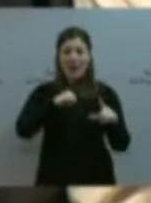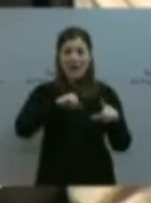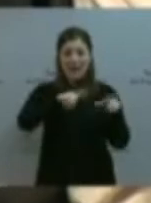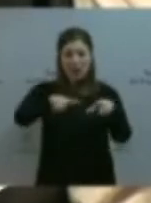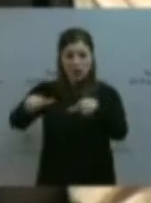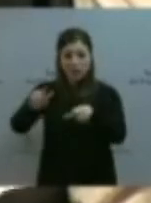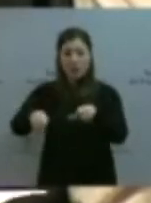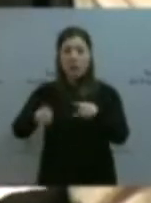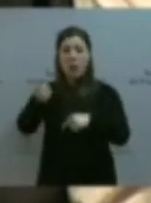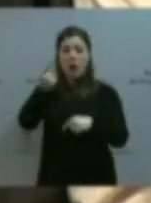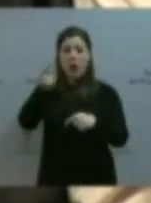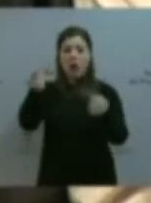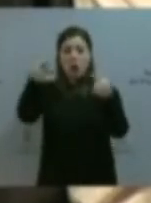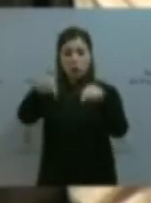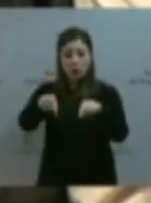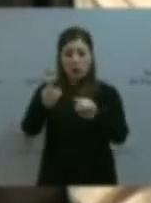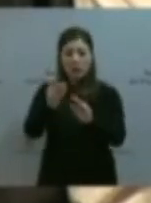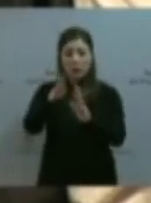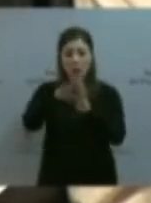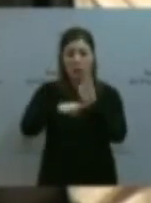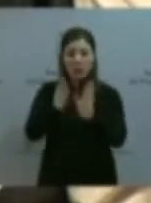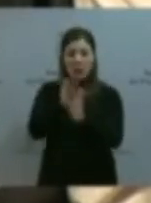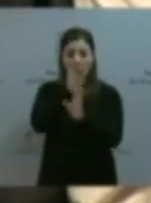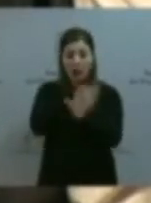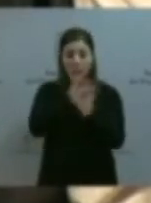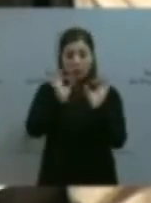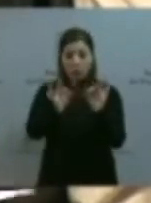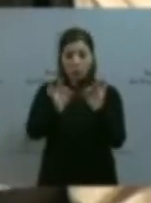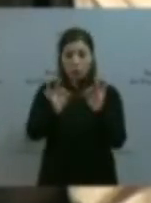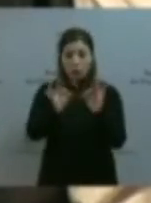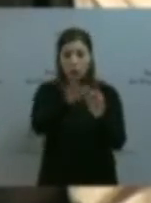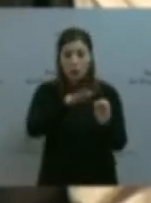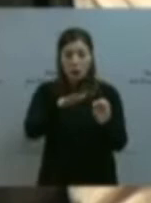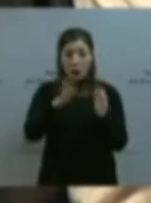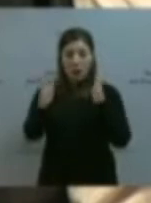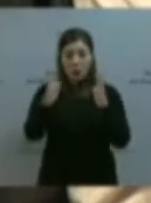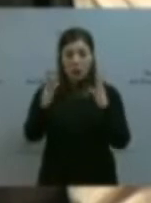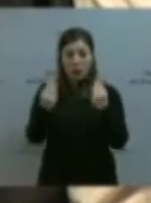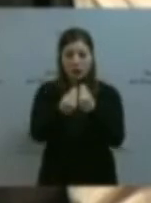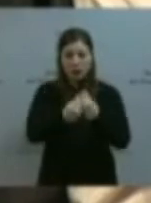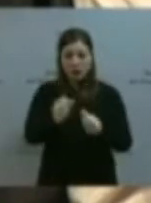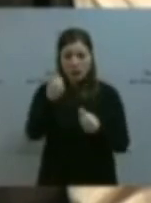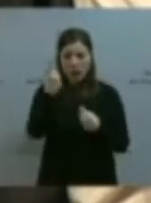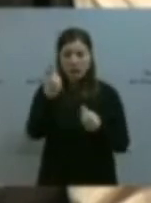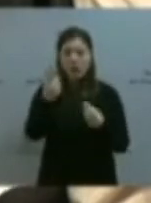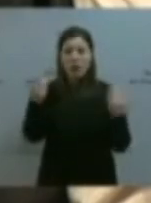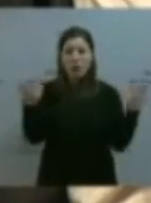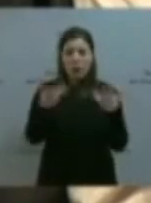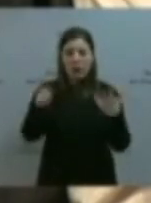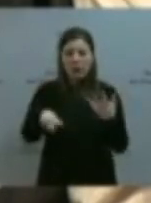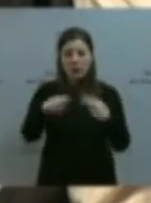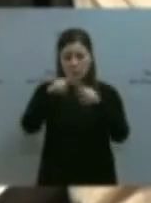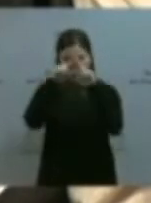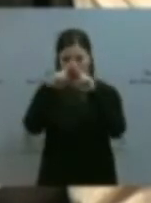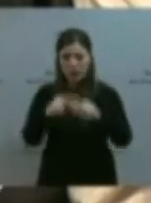en los meses de más alta ocupación en las áreas de hospitalización y de urgencias, tanto hospitalarias como extrahospitalarias. La situación está analizándose